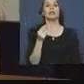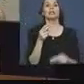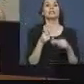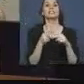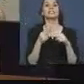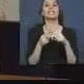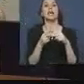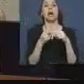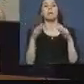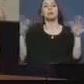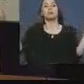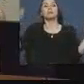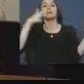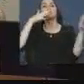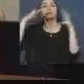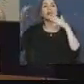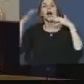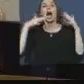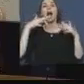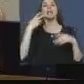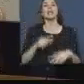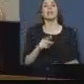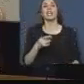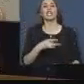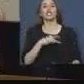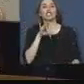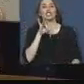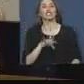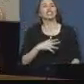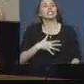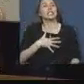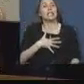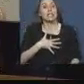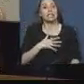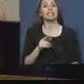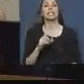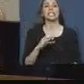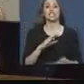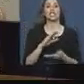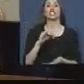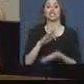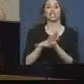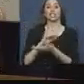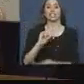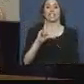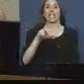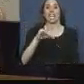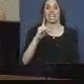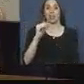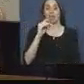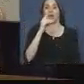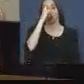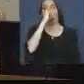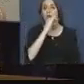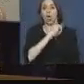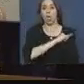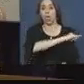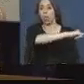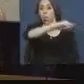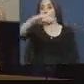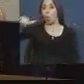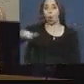de chilenidad. Y cuando hablamos de chilenidad, por cierto, no hablamos de un carácter homogéneo, sino que